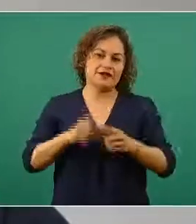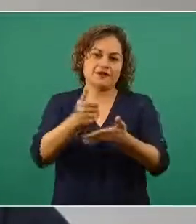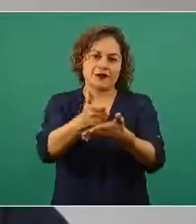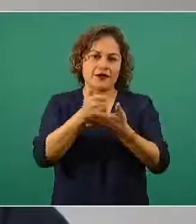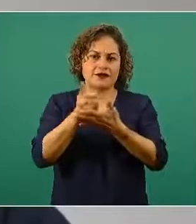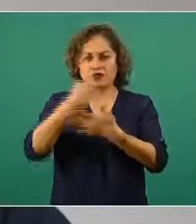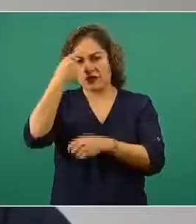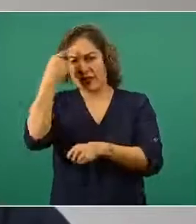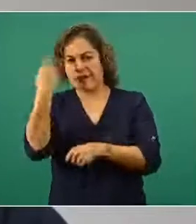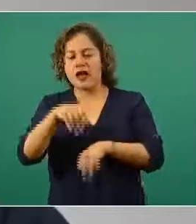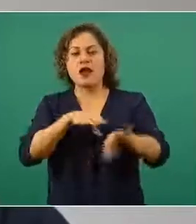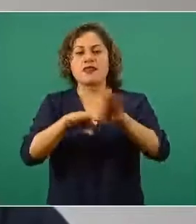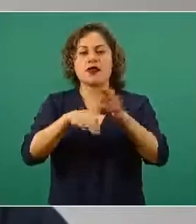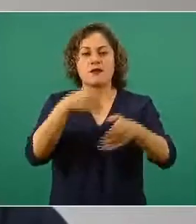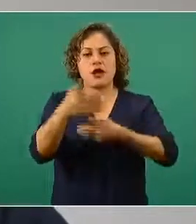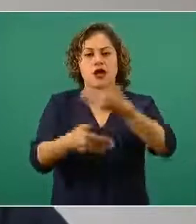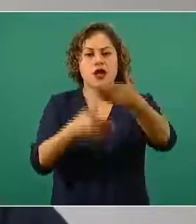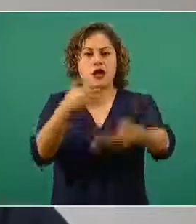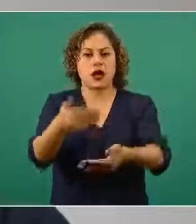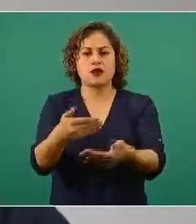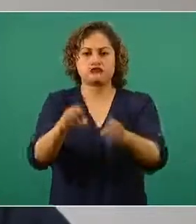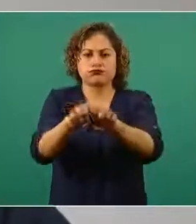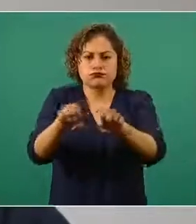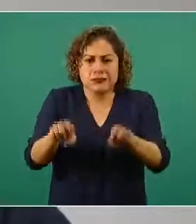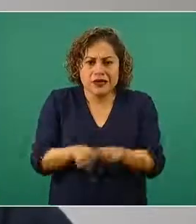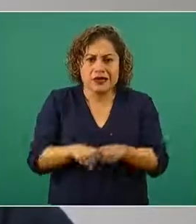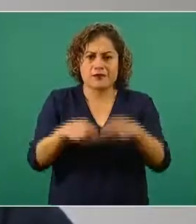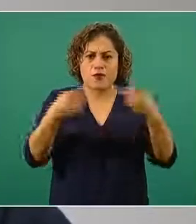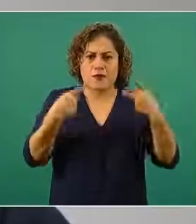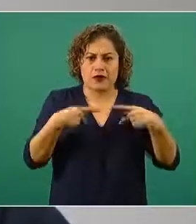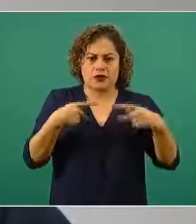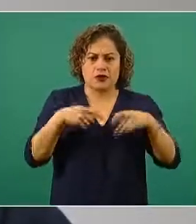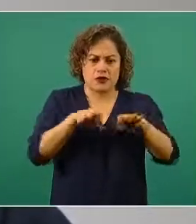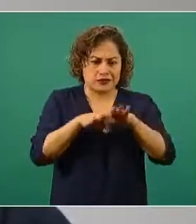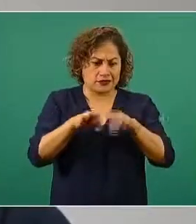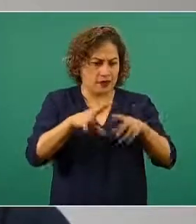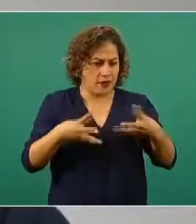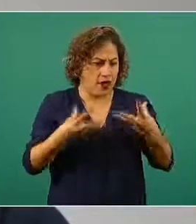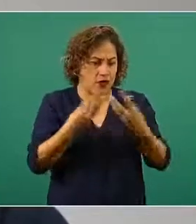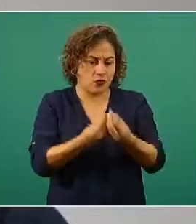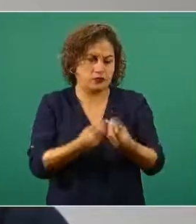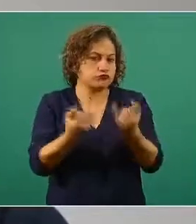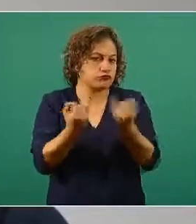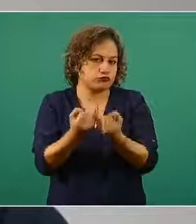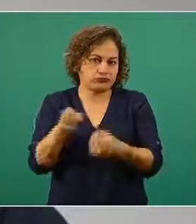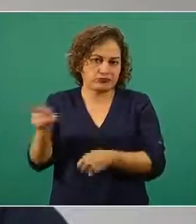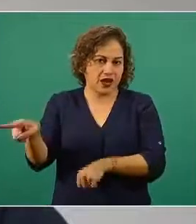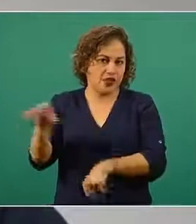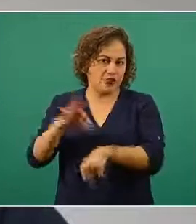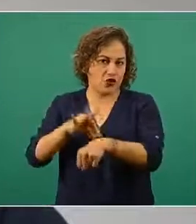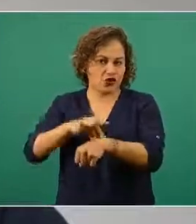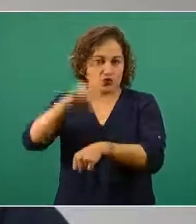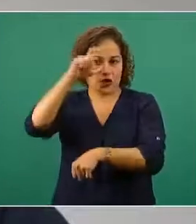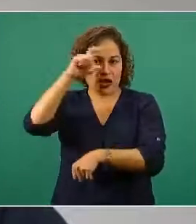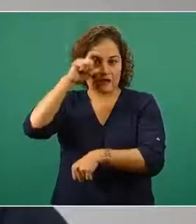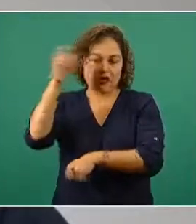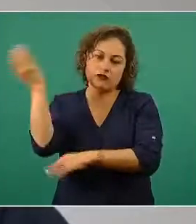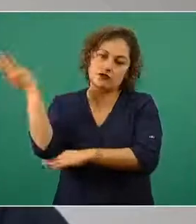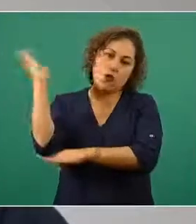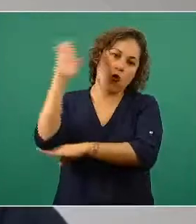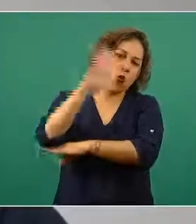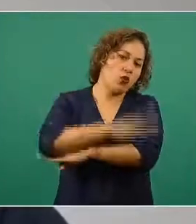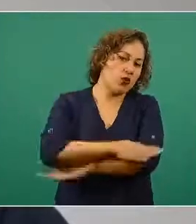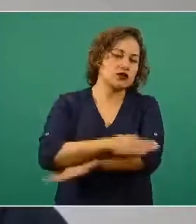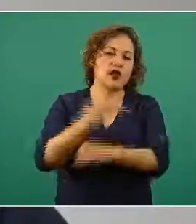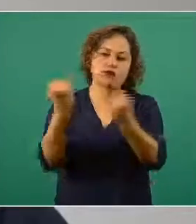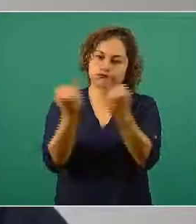para estos efectos con todos nuestros equipos de trabajo. Así lo ha estado todo el día de hoy el doctor Hugo López-Gatell, y de seguro va a